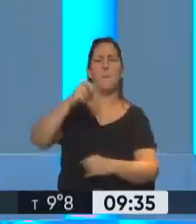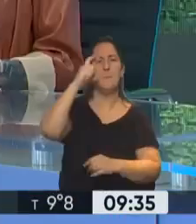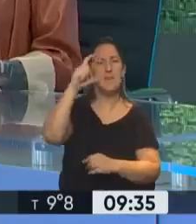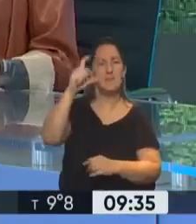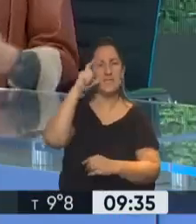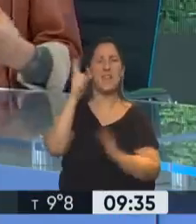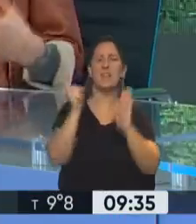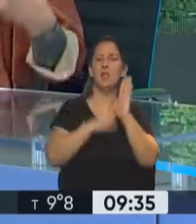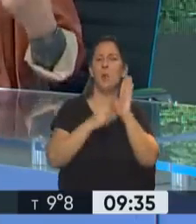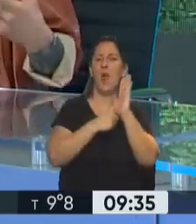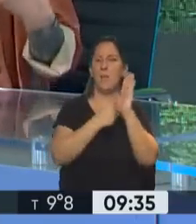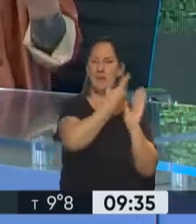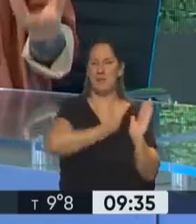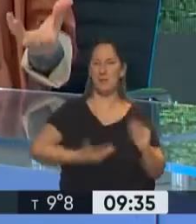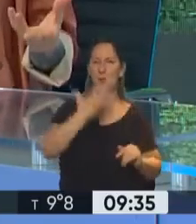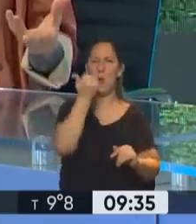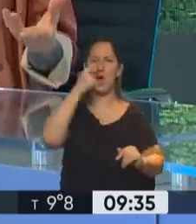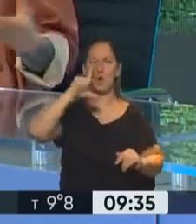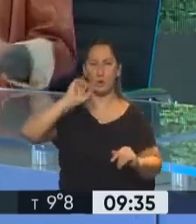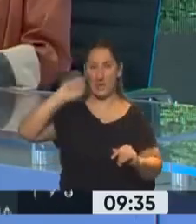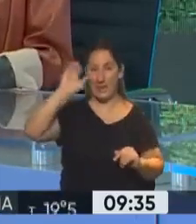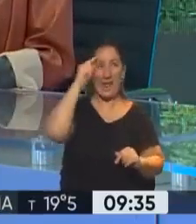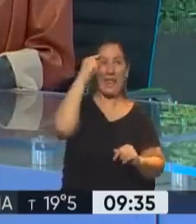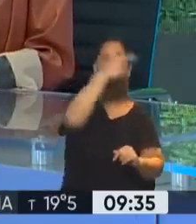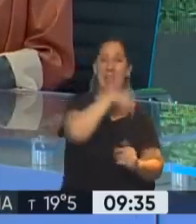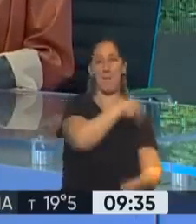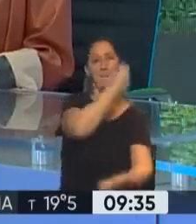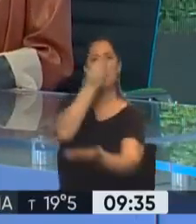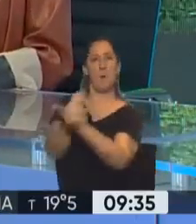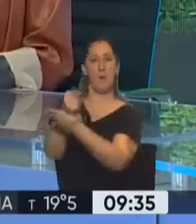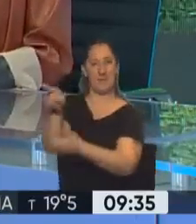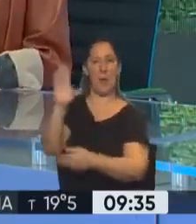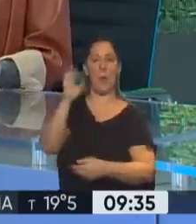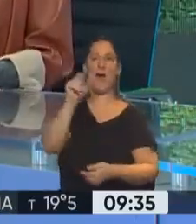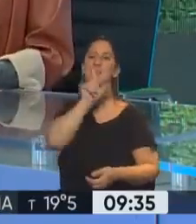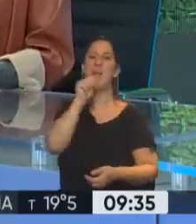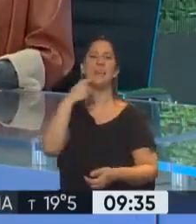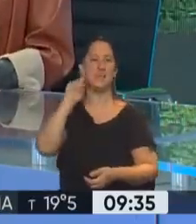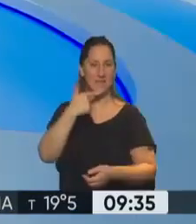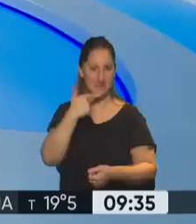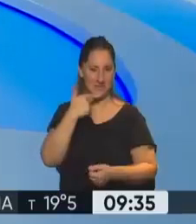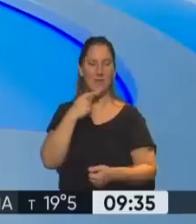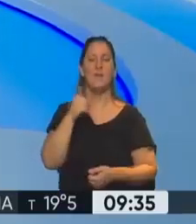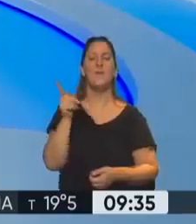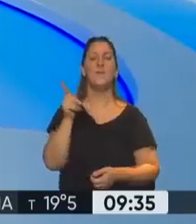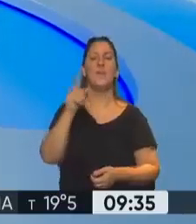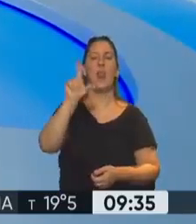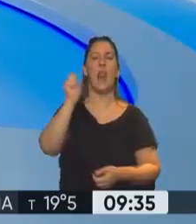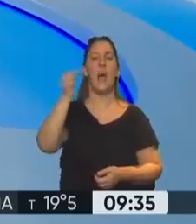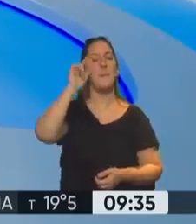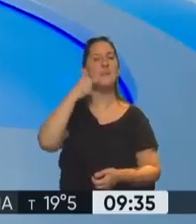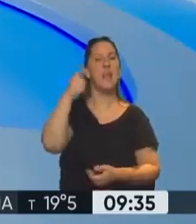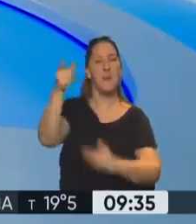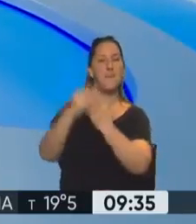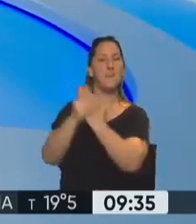titular del banco central que fue quién a silvina batakis como ministra de economía y matías la mens el ministro de turismo